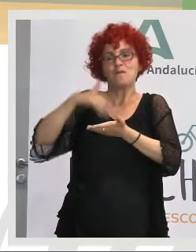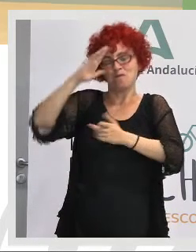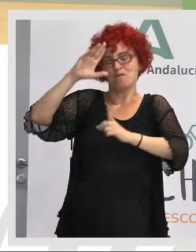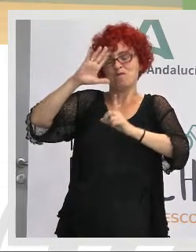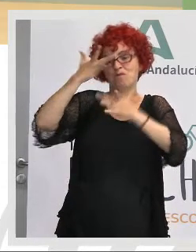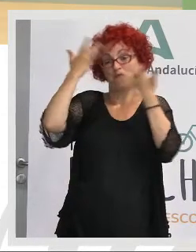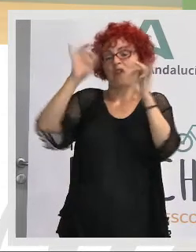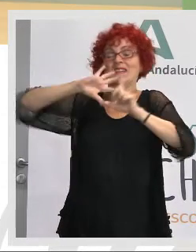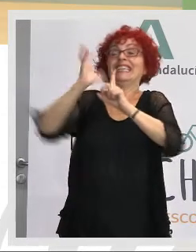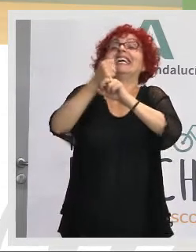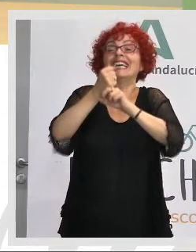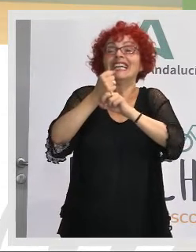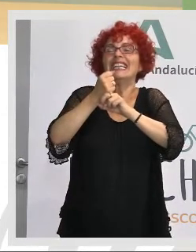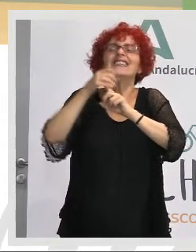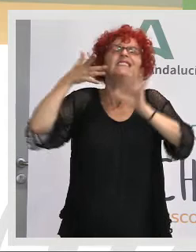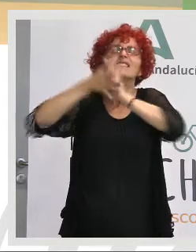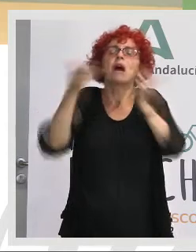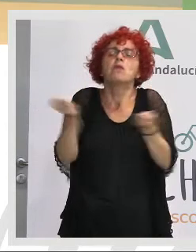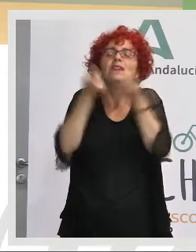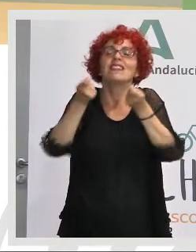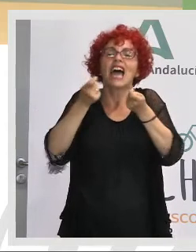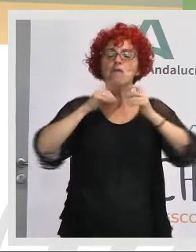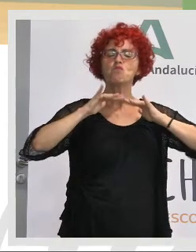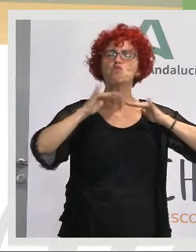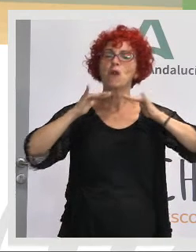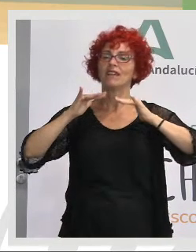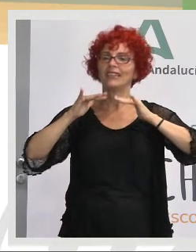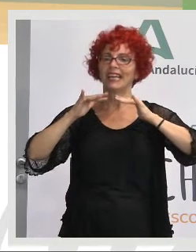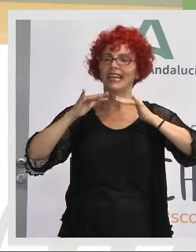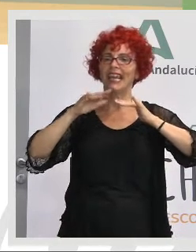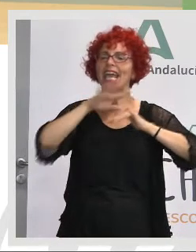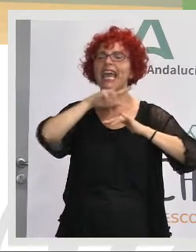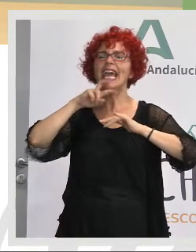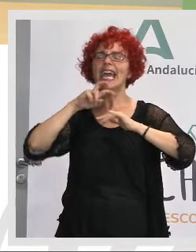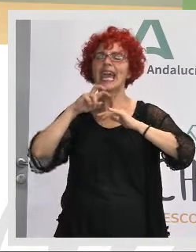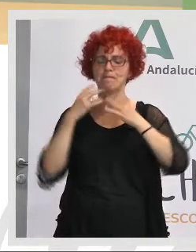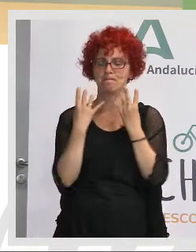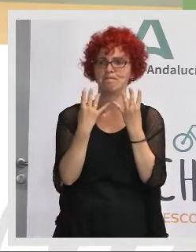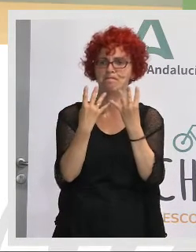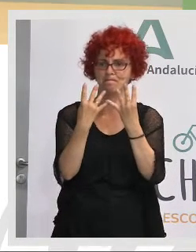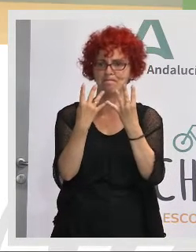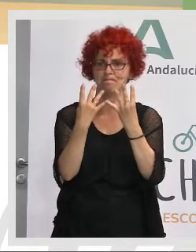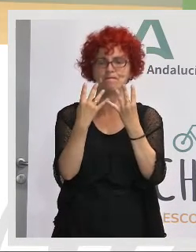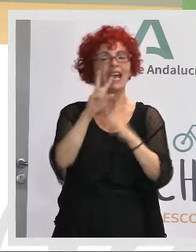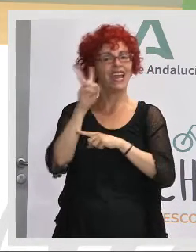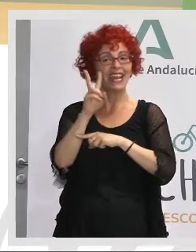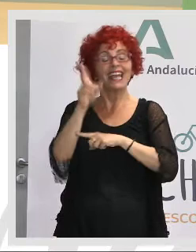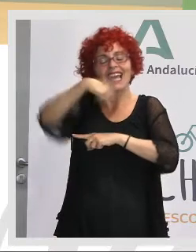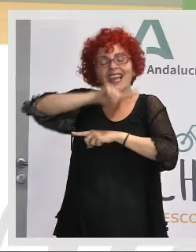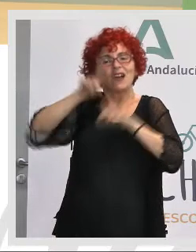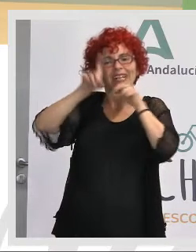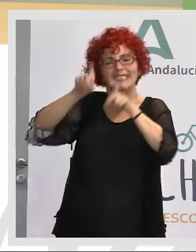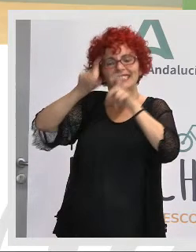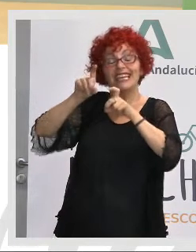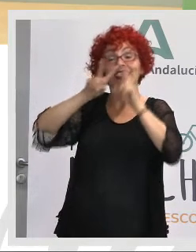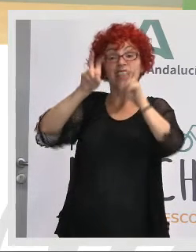trabajo que recupera parte de la campaña que ya se inició, sobre la que se trabajó el año anterior, para enseñar también de forma